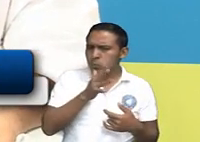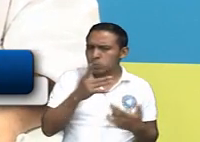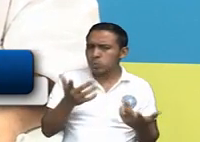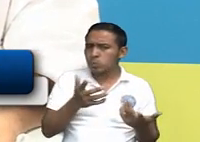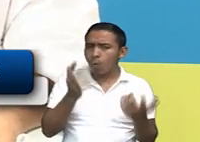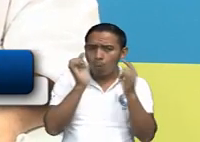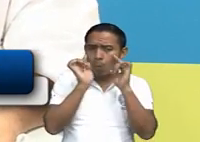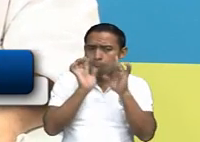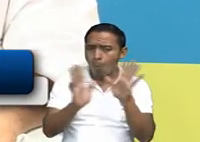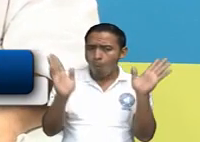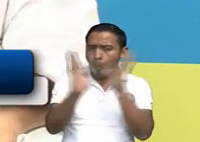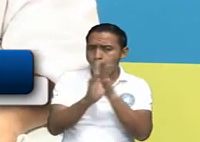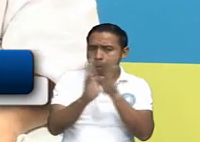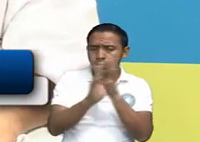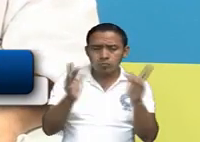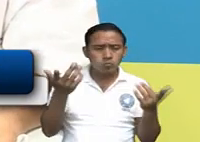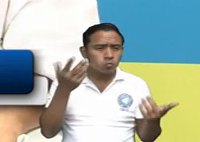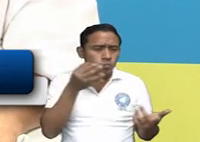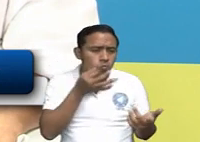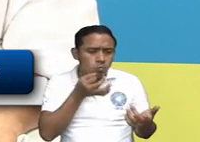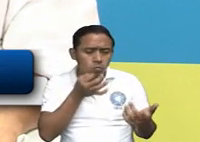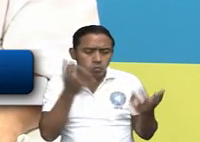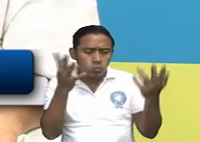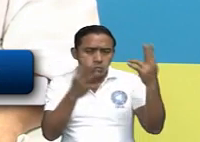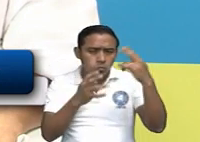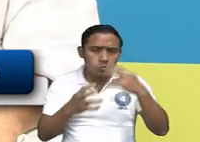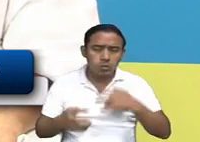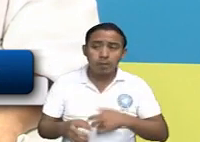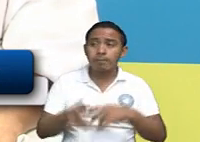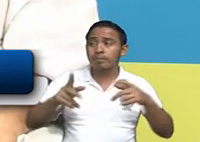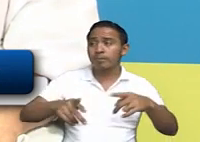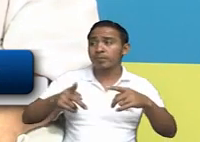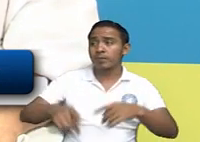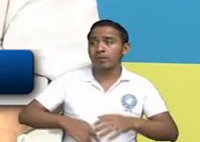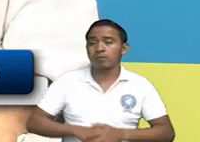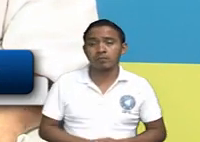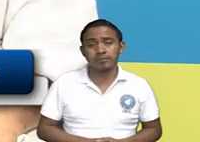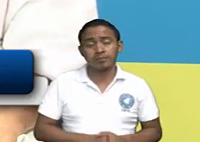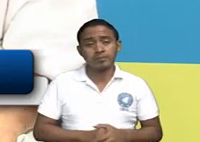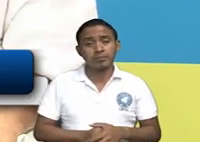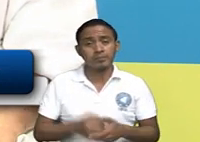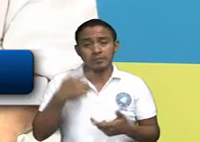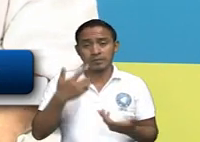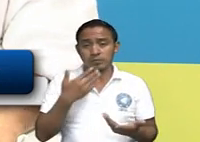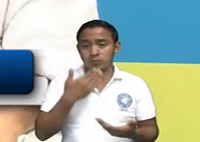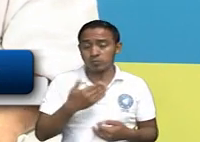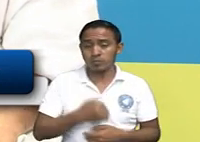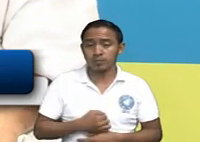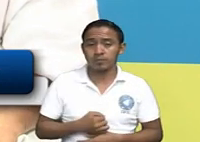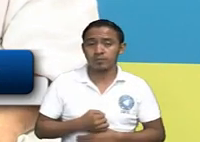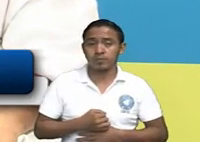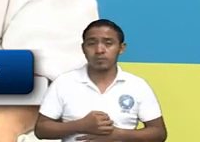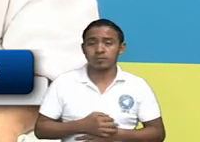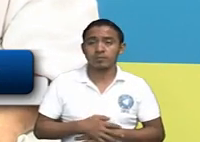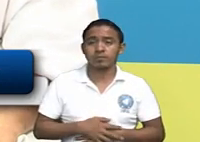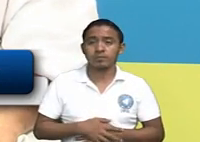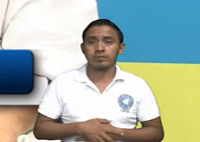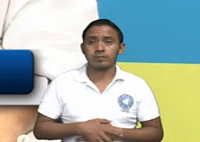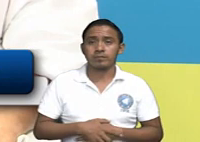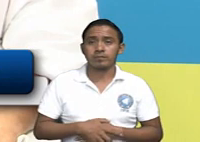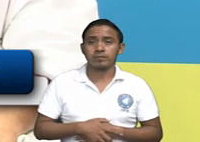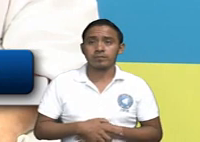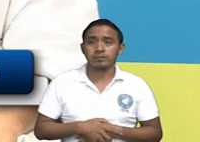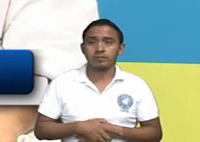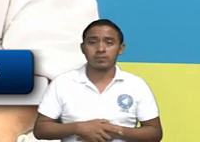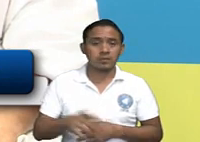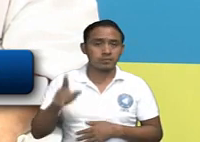a veces la gente, ese es algo que debemos de quitarnos en una de las cosas prácticas. No unir